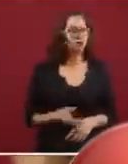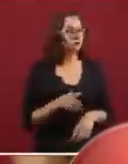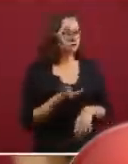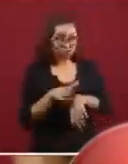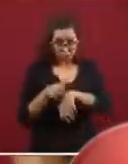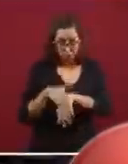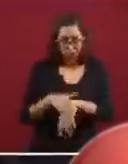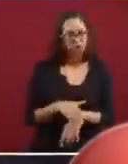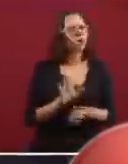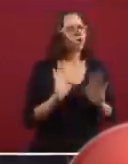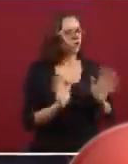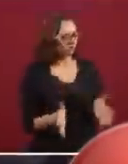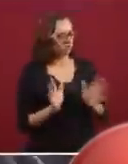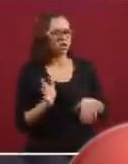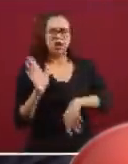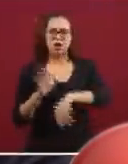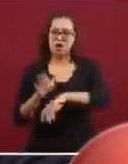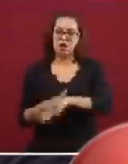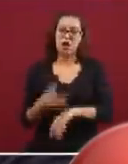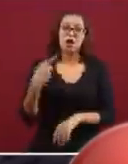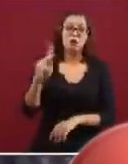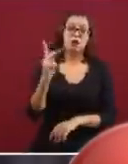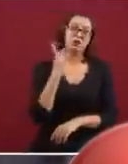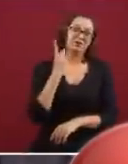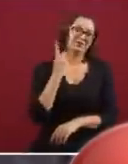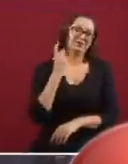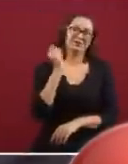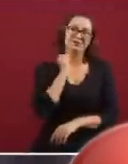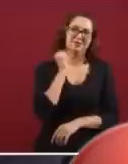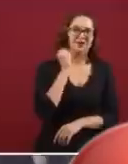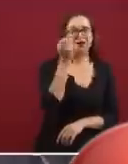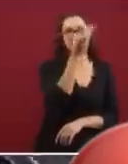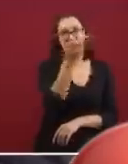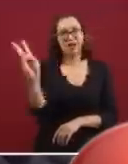haciendo, pero son libres, ¿eh? Estoy dando a